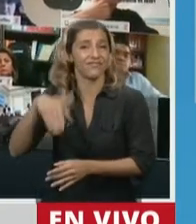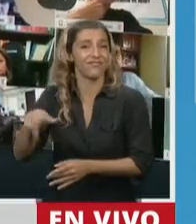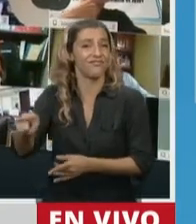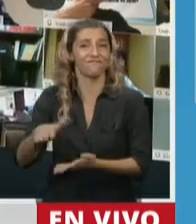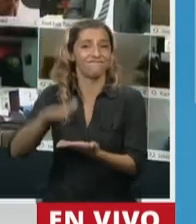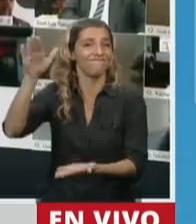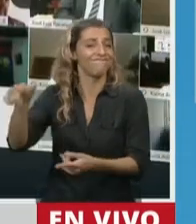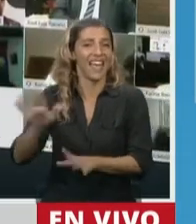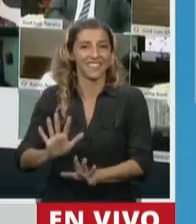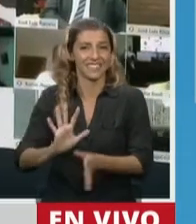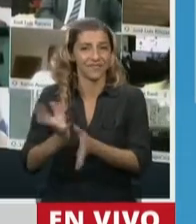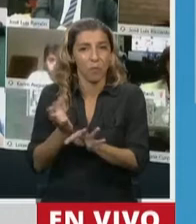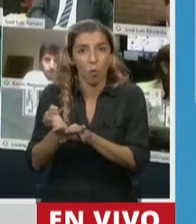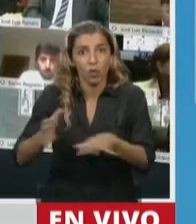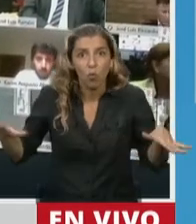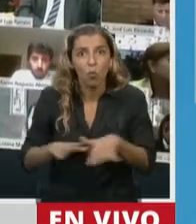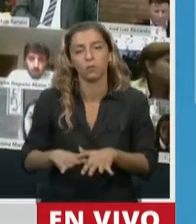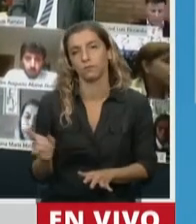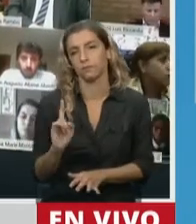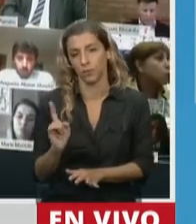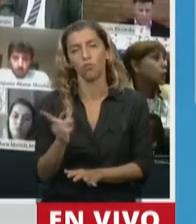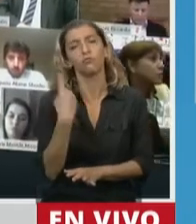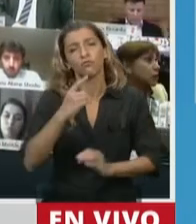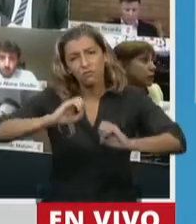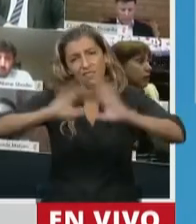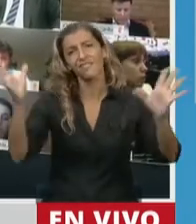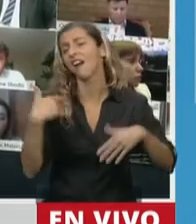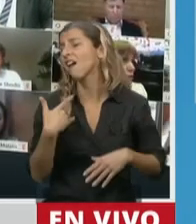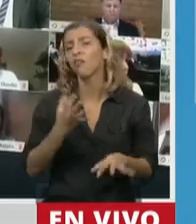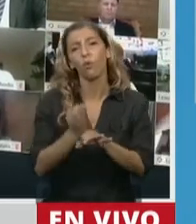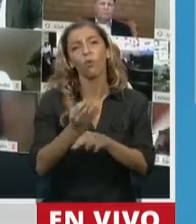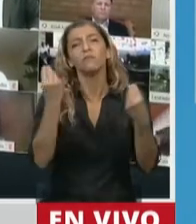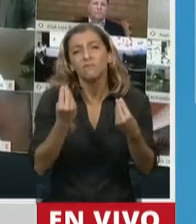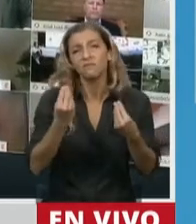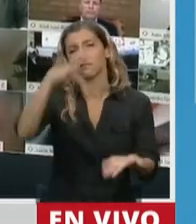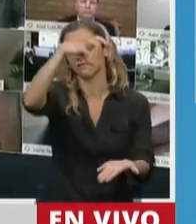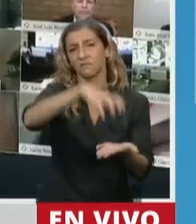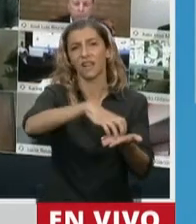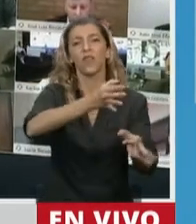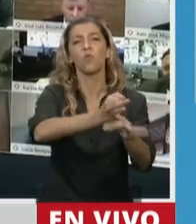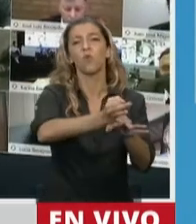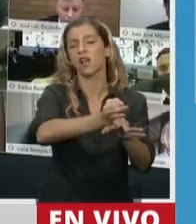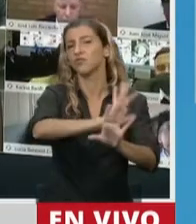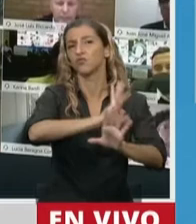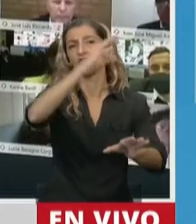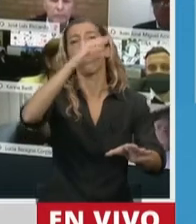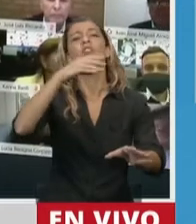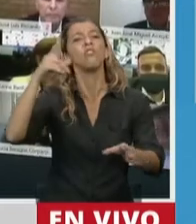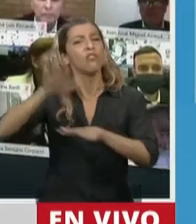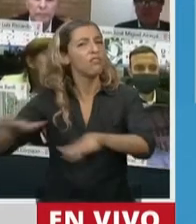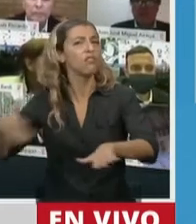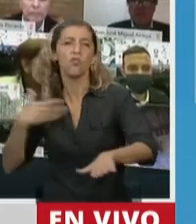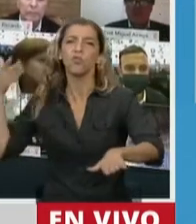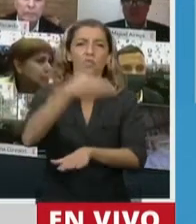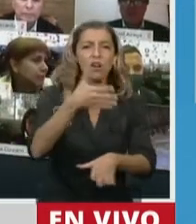Nacional quedó claro. Los chicos tienen que estar en la escuela, porque la educación no es solamente enseñanza de contenidos. Los